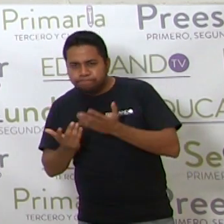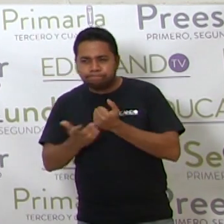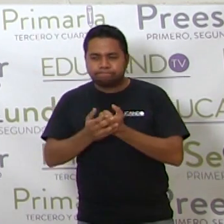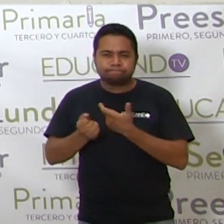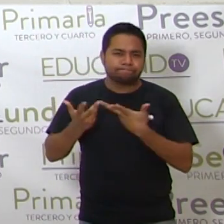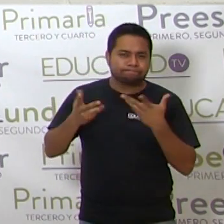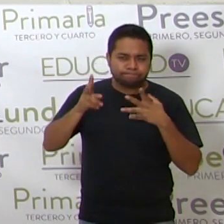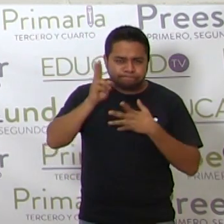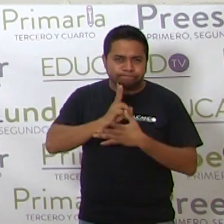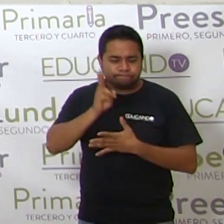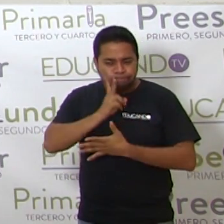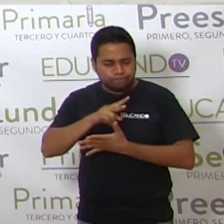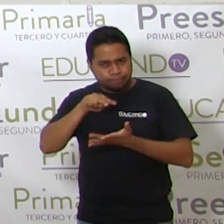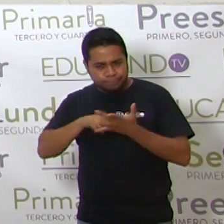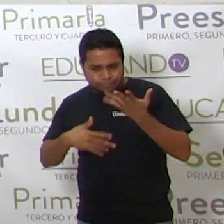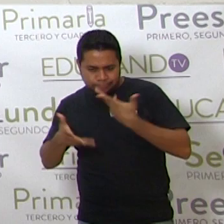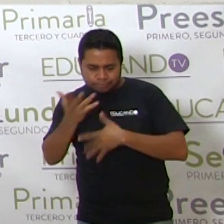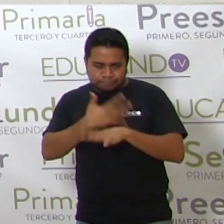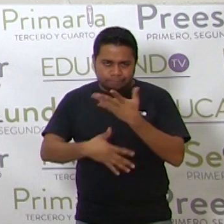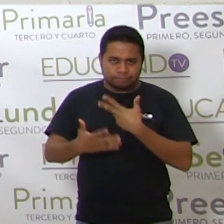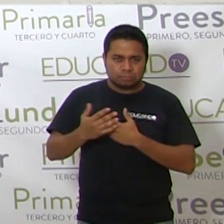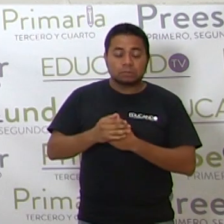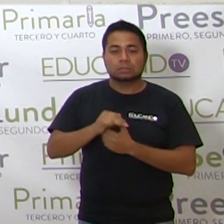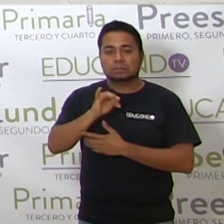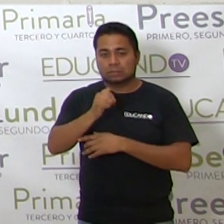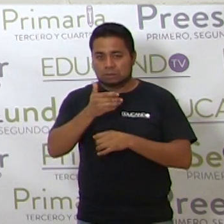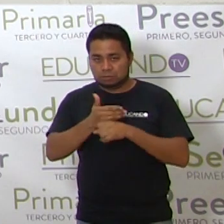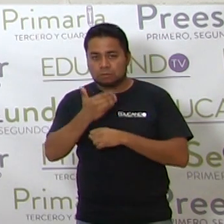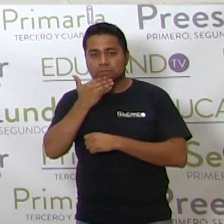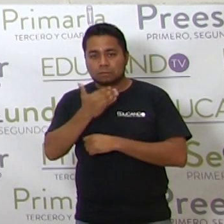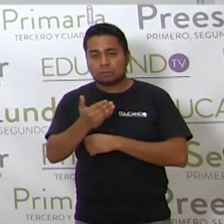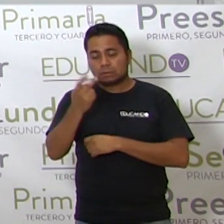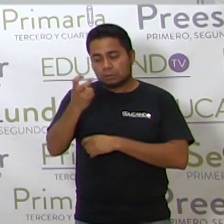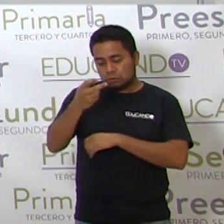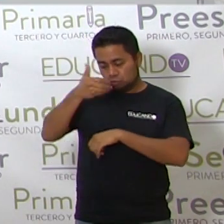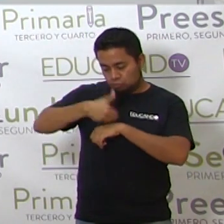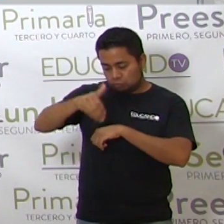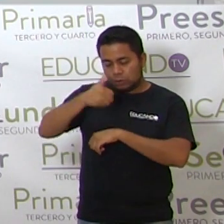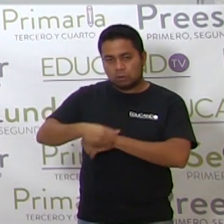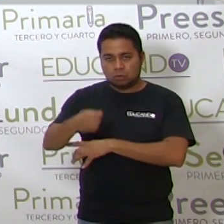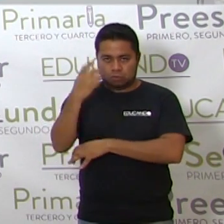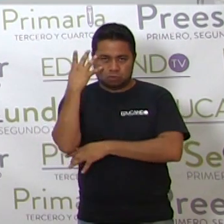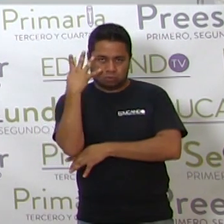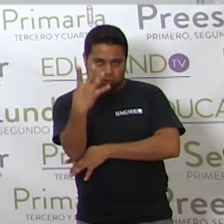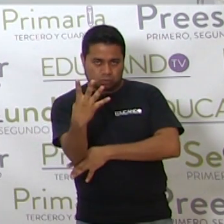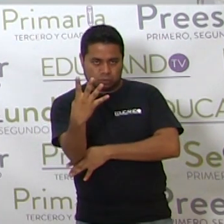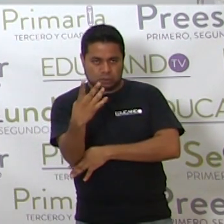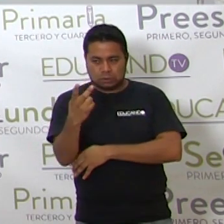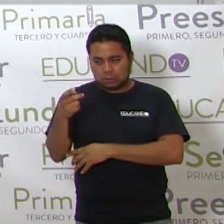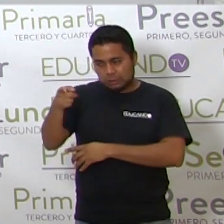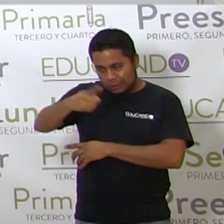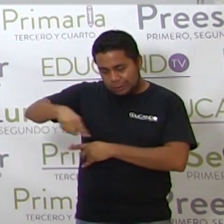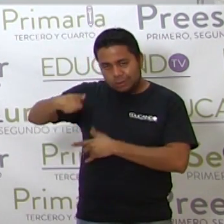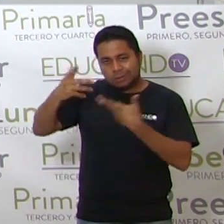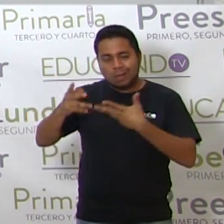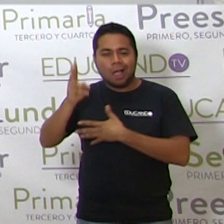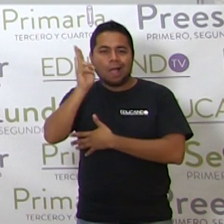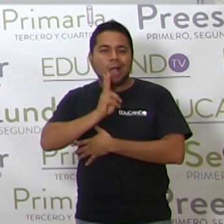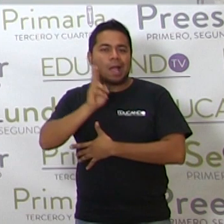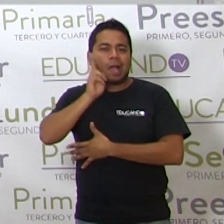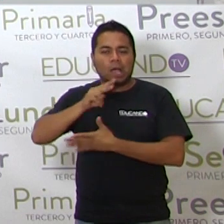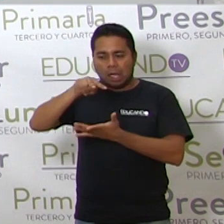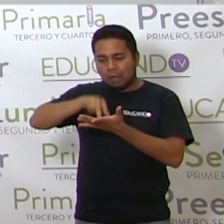realizan ensayos muy bien el número 4 realizan ensayos